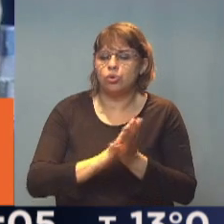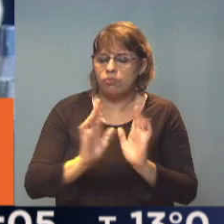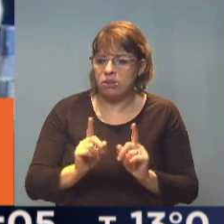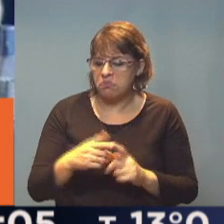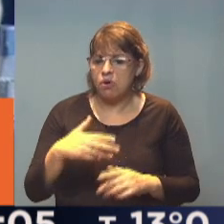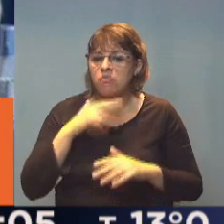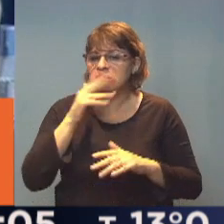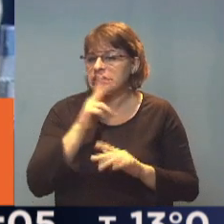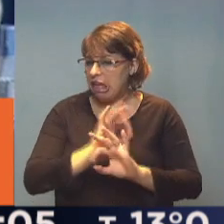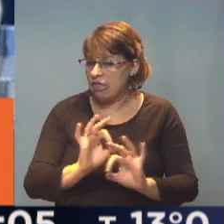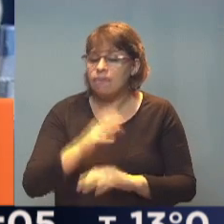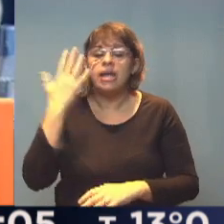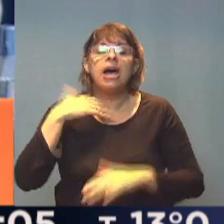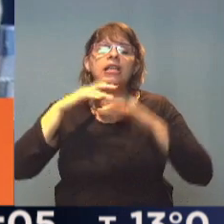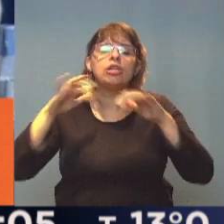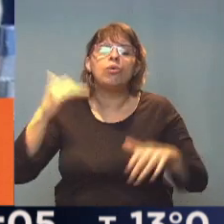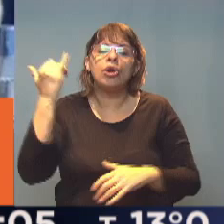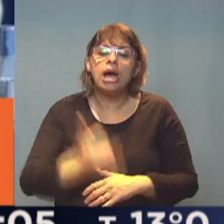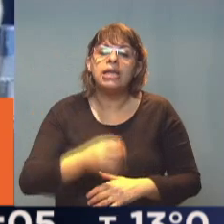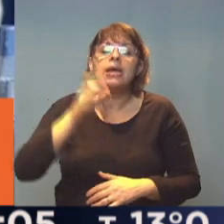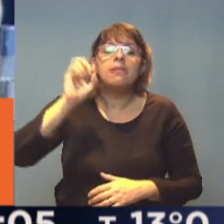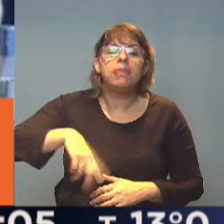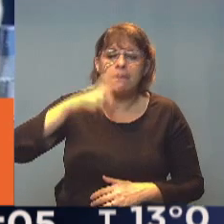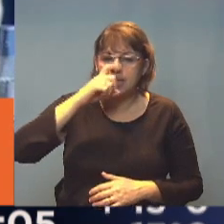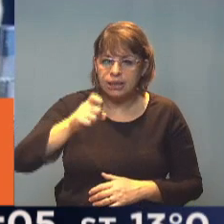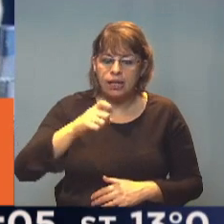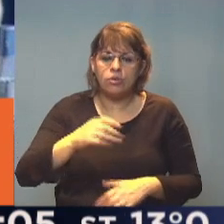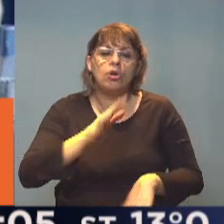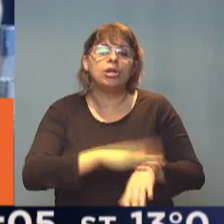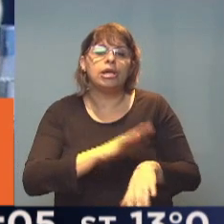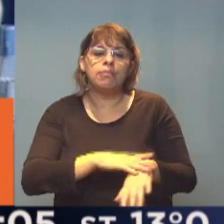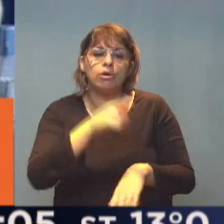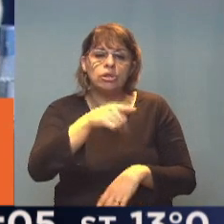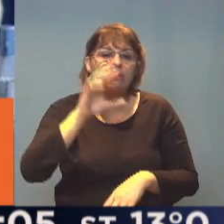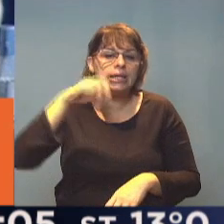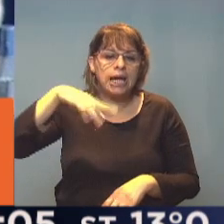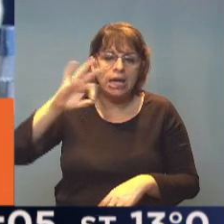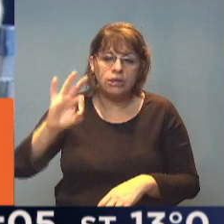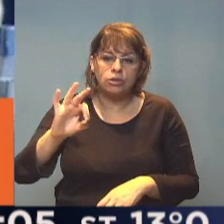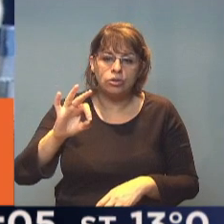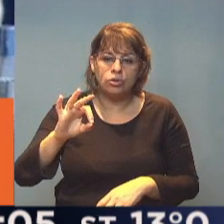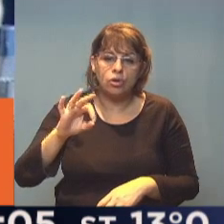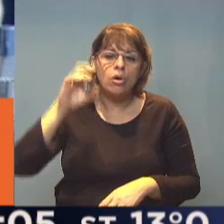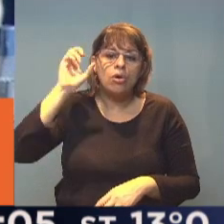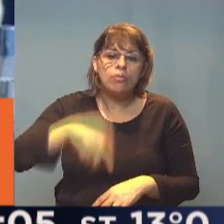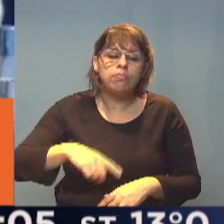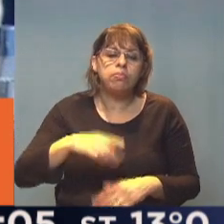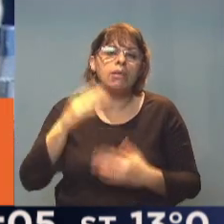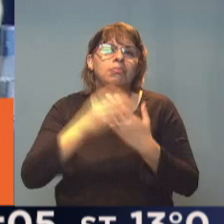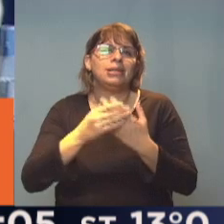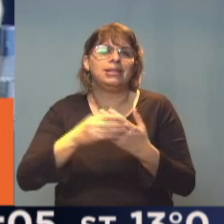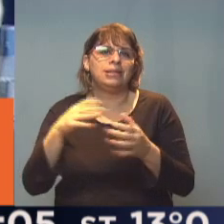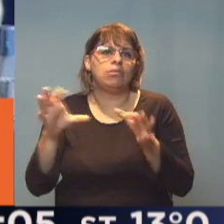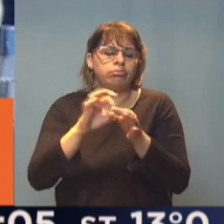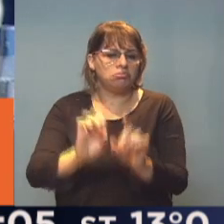momentos. Había rumores sobre si el Plan Belgrano, que encabeza en este momento José Cano, iba a dejar de tener rango de ministerio. Eso no